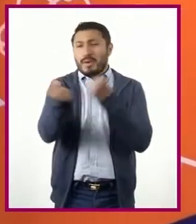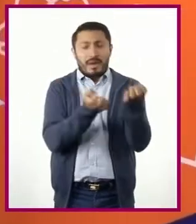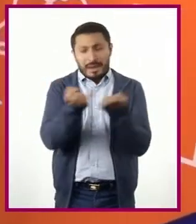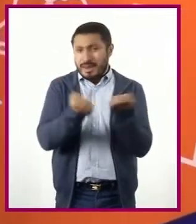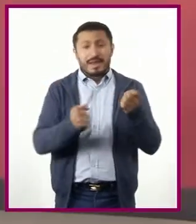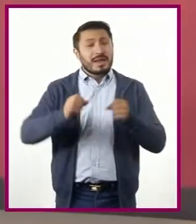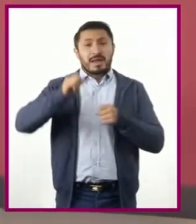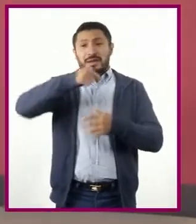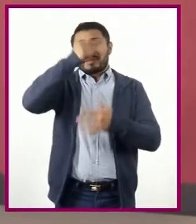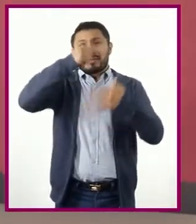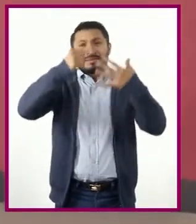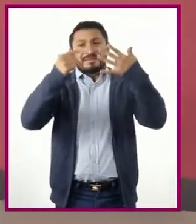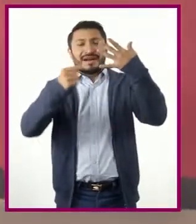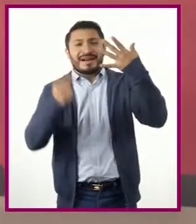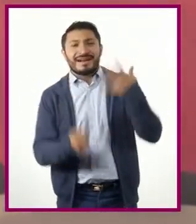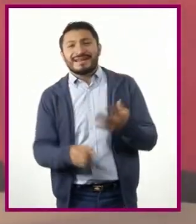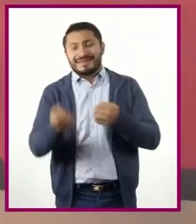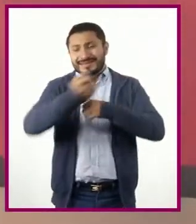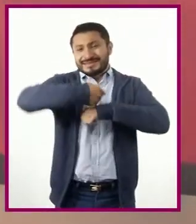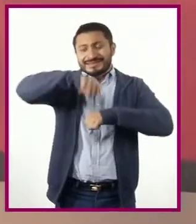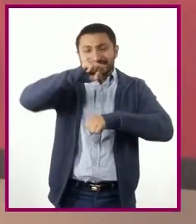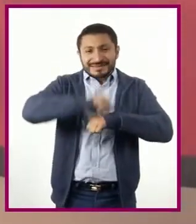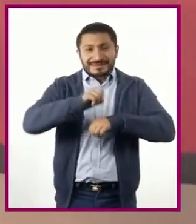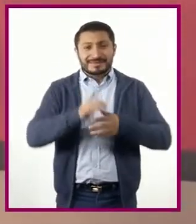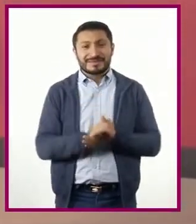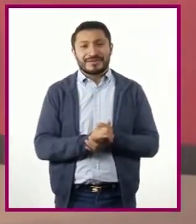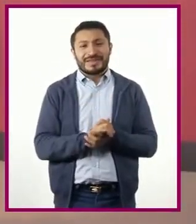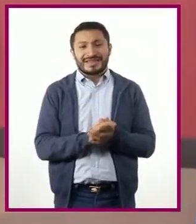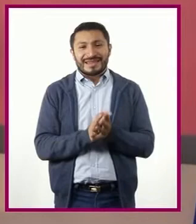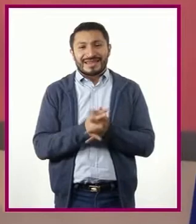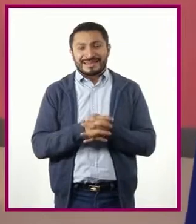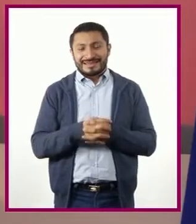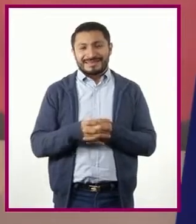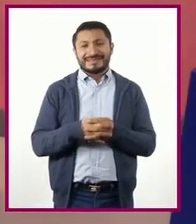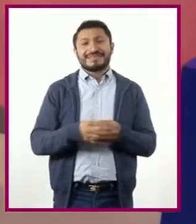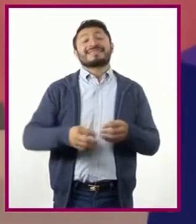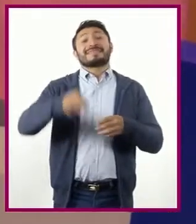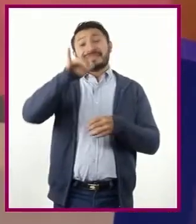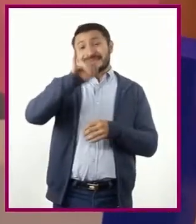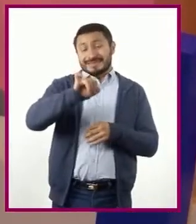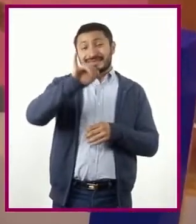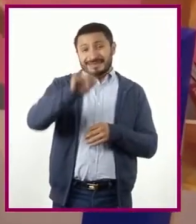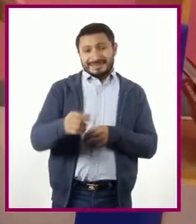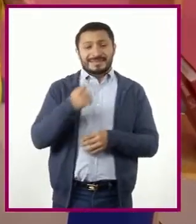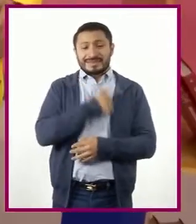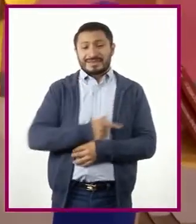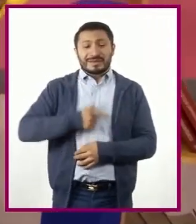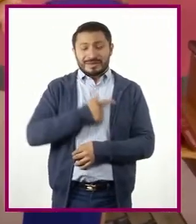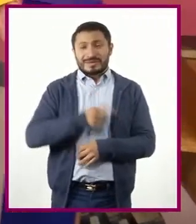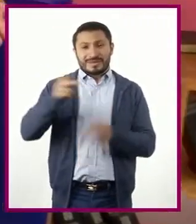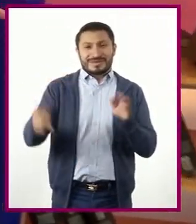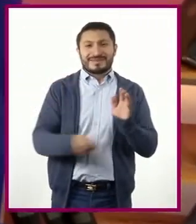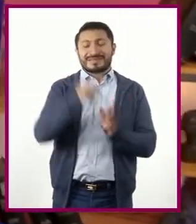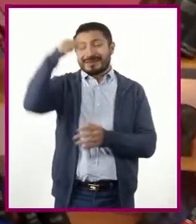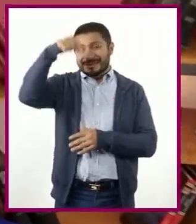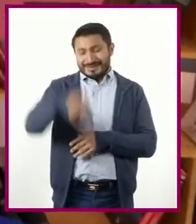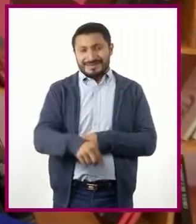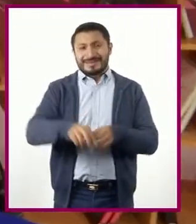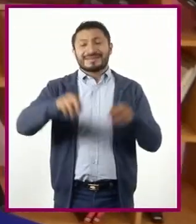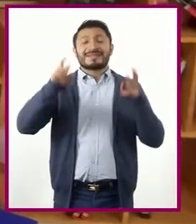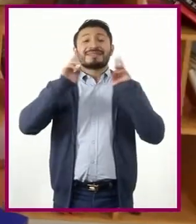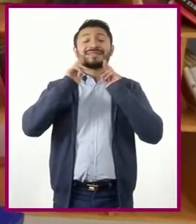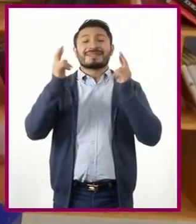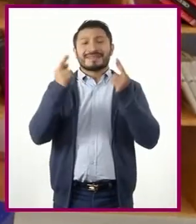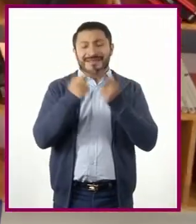a la semana. Soy la maestra Denise Hernández y efectivamente es un gusto encontrarnos nuevamente en una sesión de